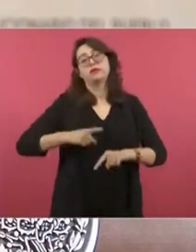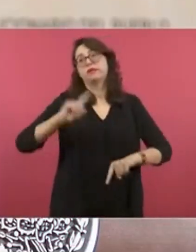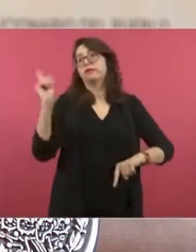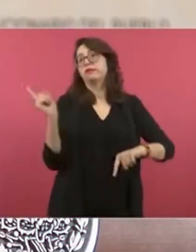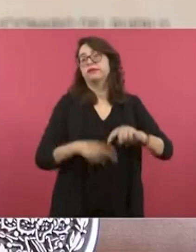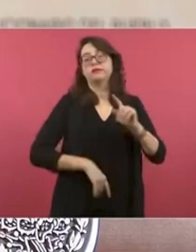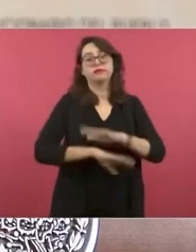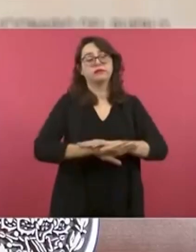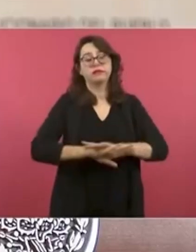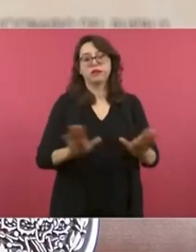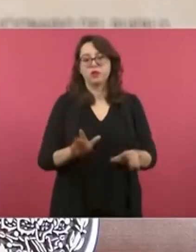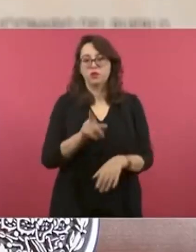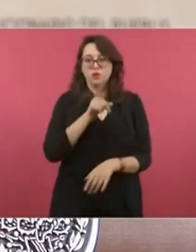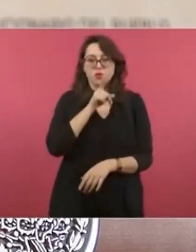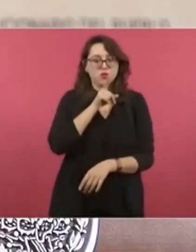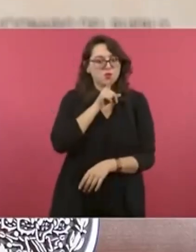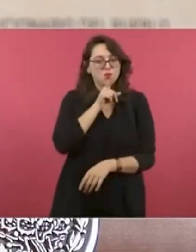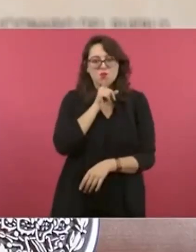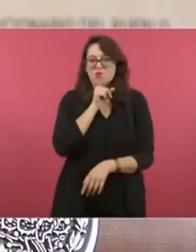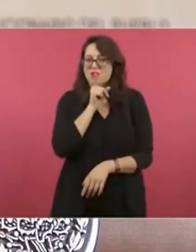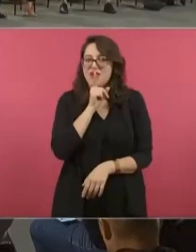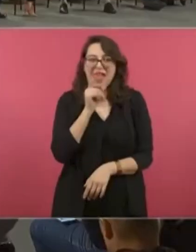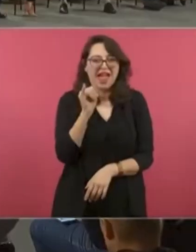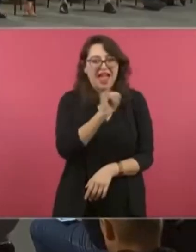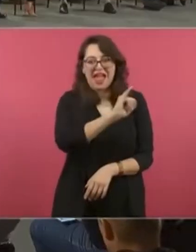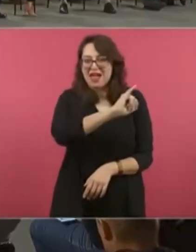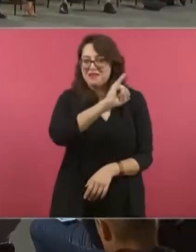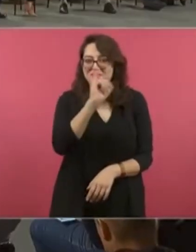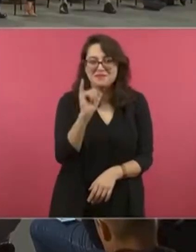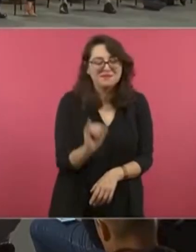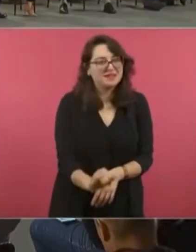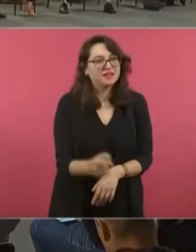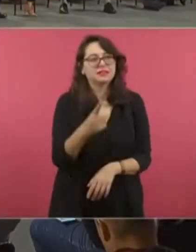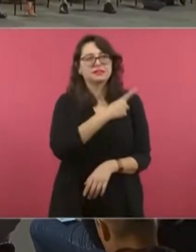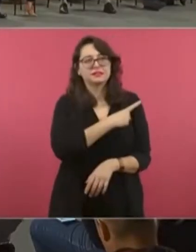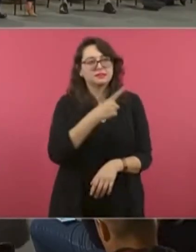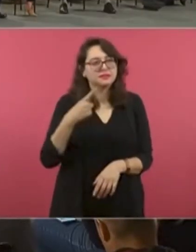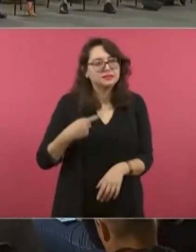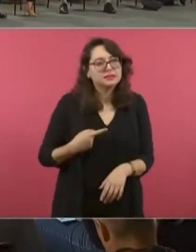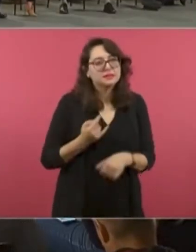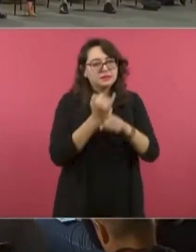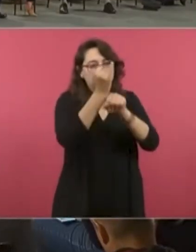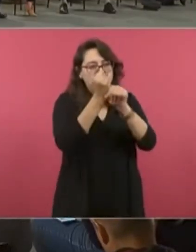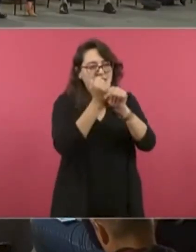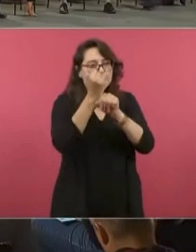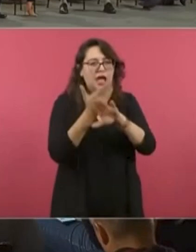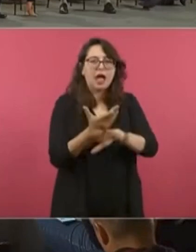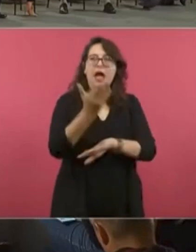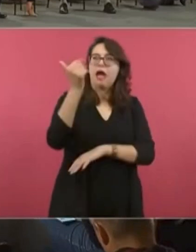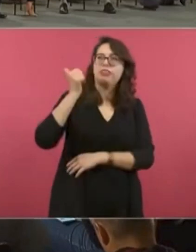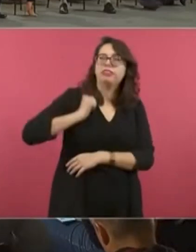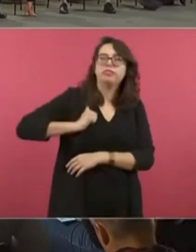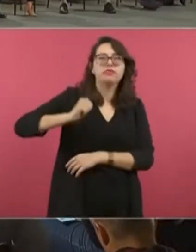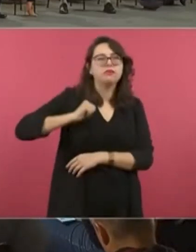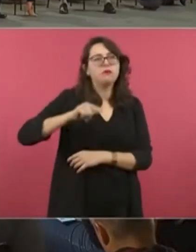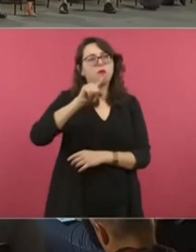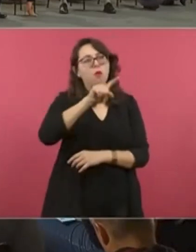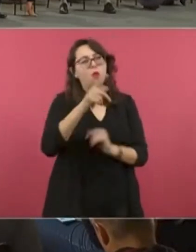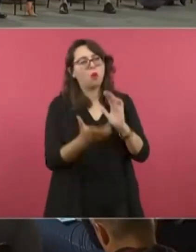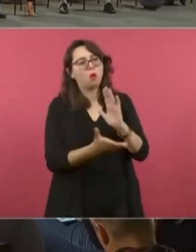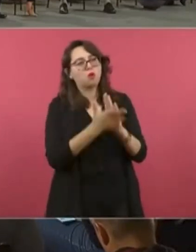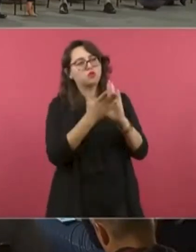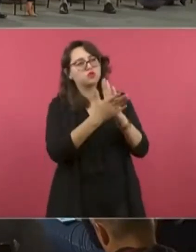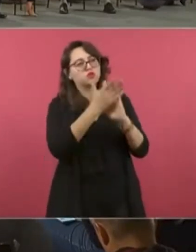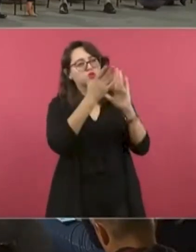tradicional y con los materiales equiparables con el trabajo que se hizo originalmente en el siglo